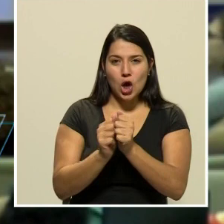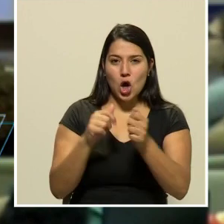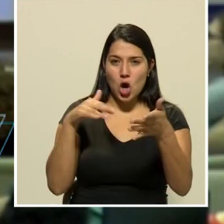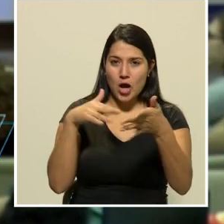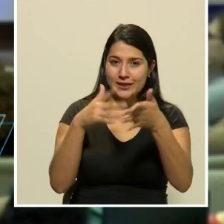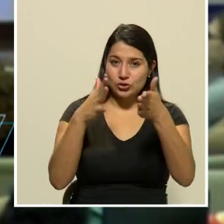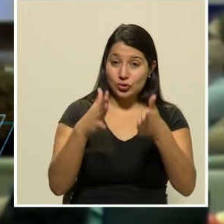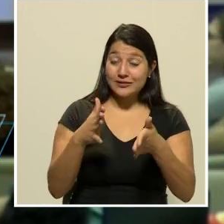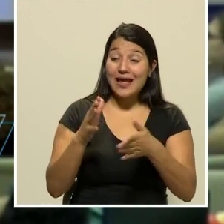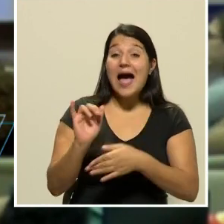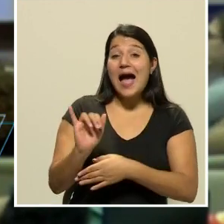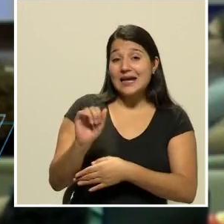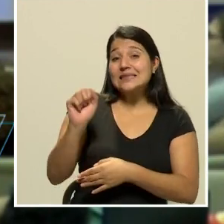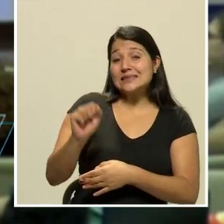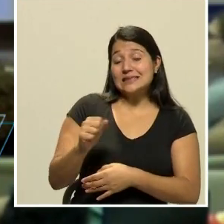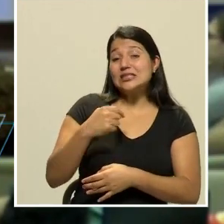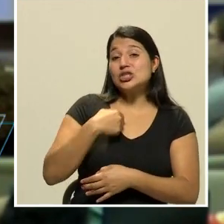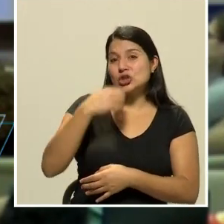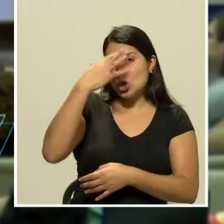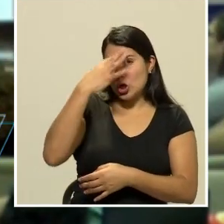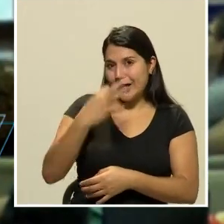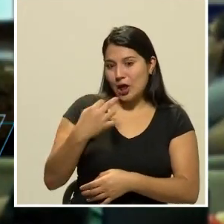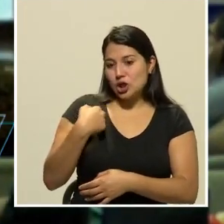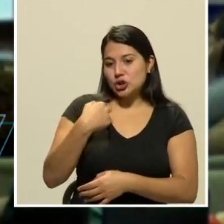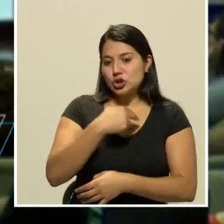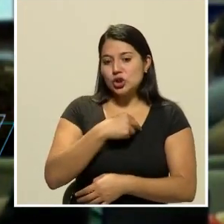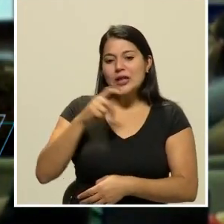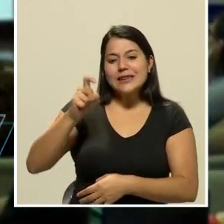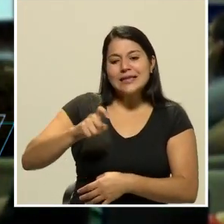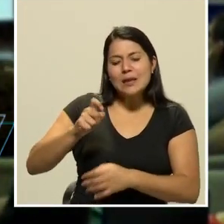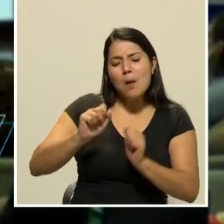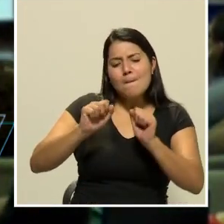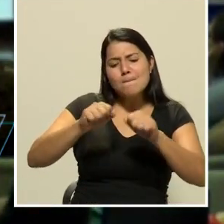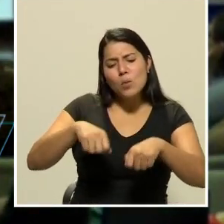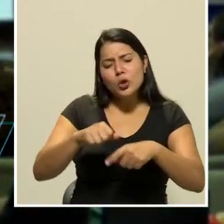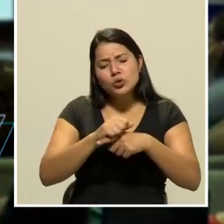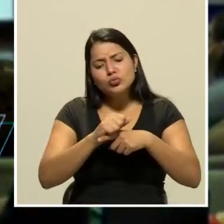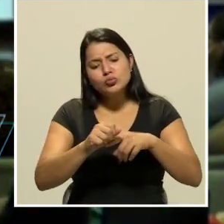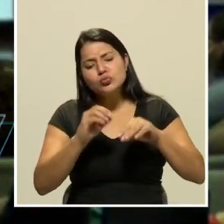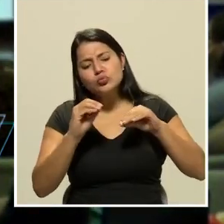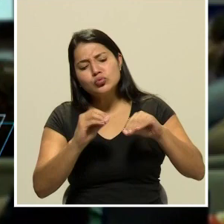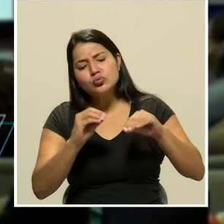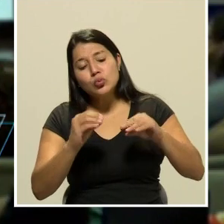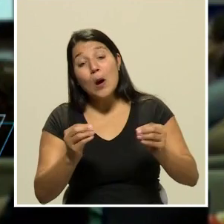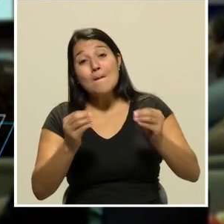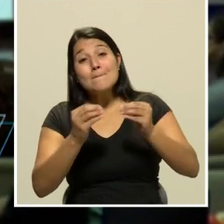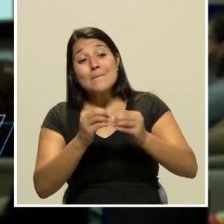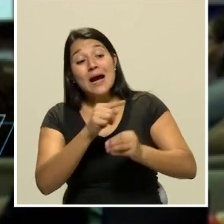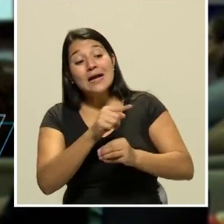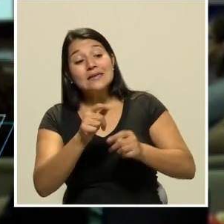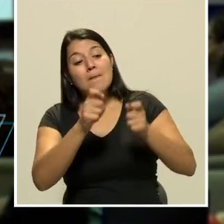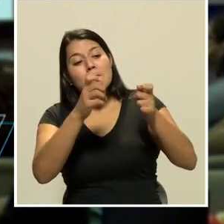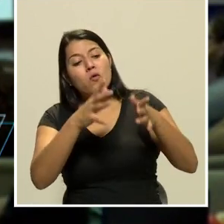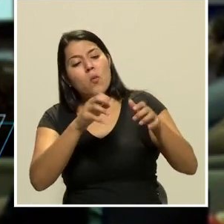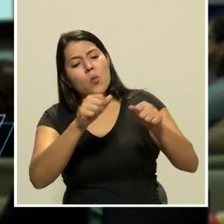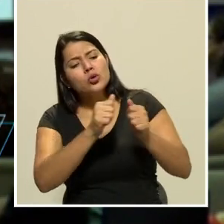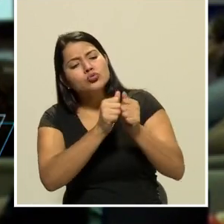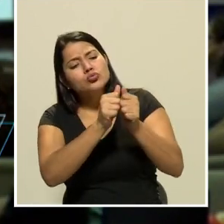que necesitamos acompañar y capacitar más al docente para que tenga esa fluidez